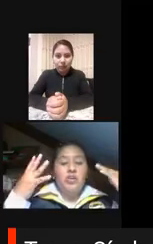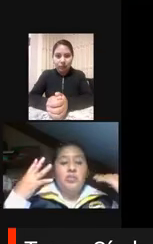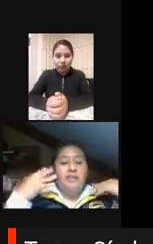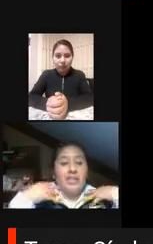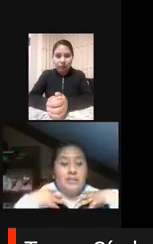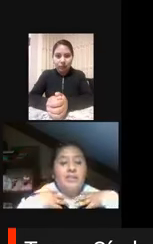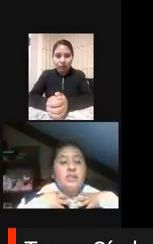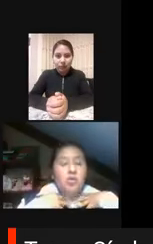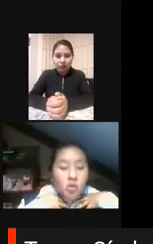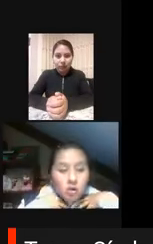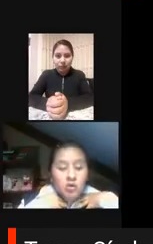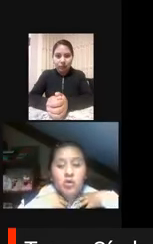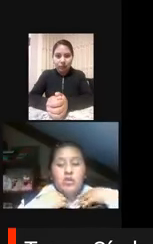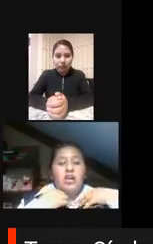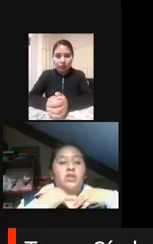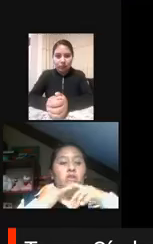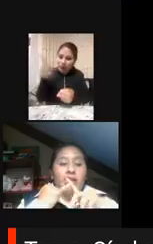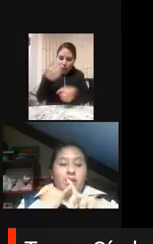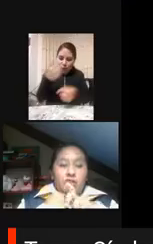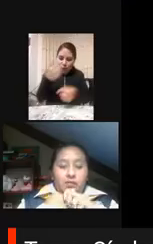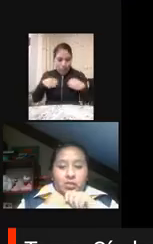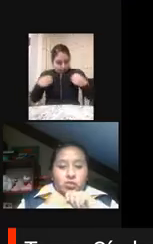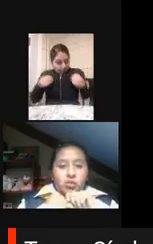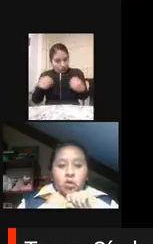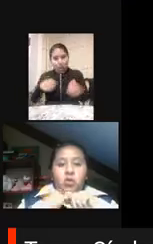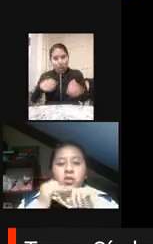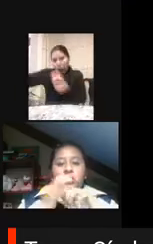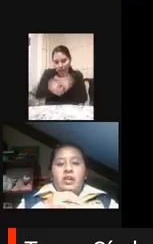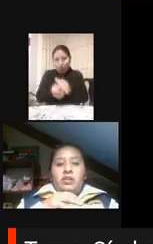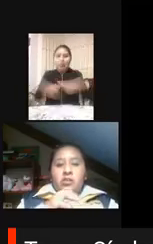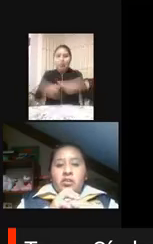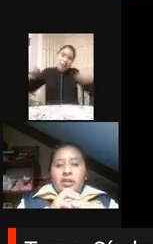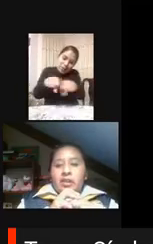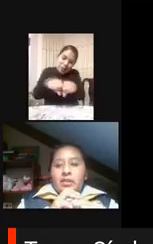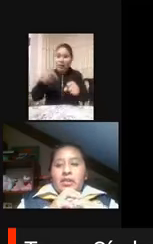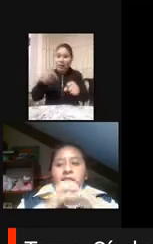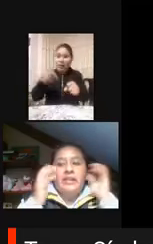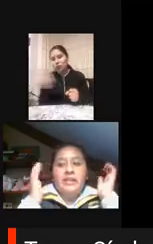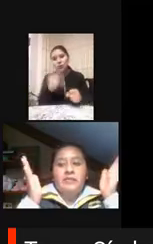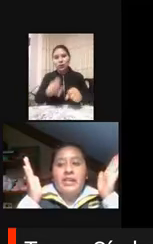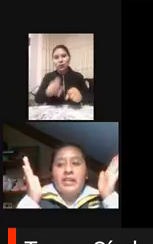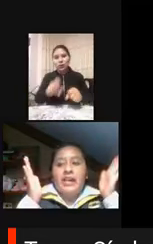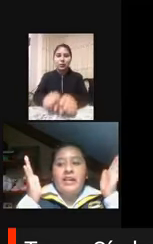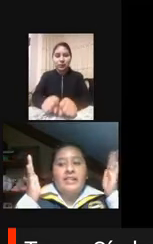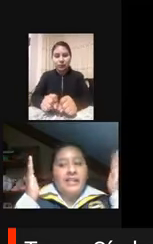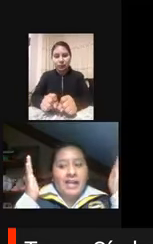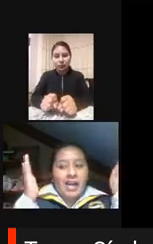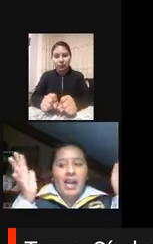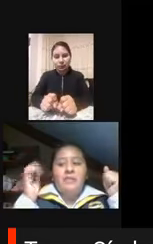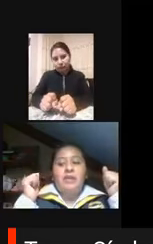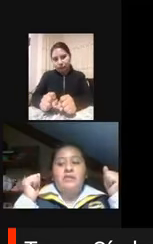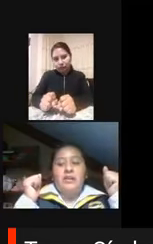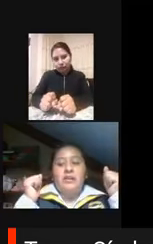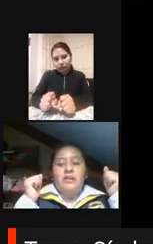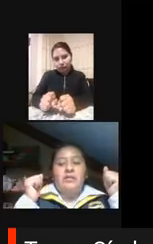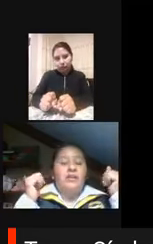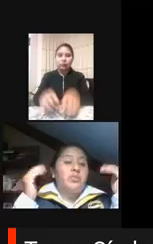¿no? Ellos puedan vestirse solos, colocarse los zapatos solos, ¿no? De esa manera, hacer la